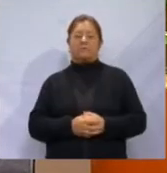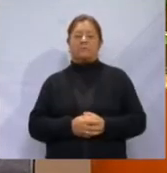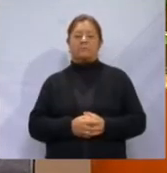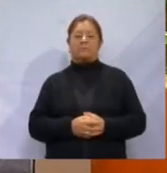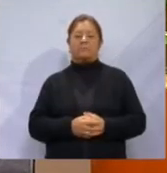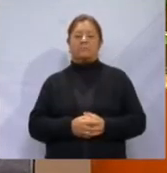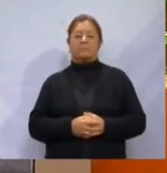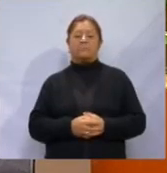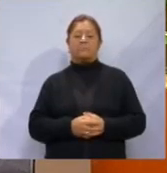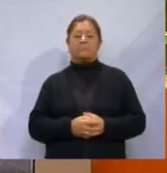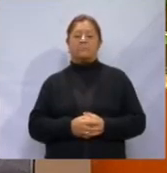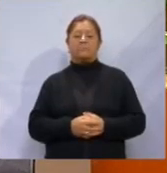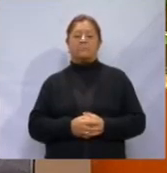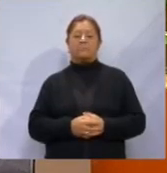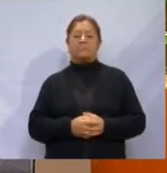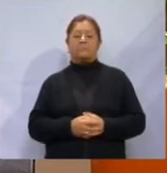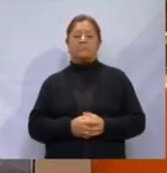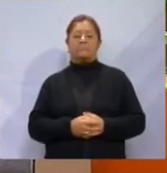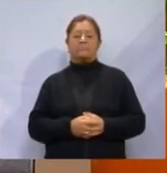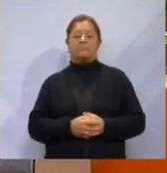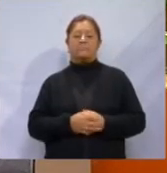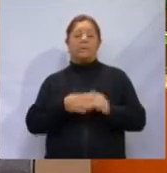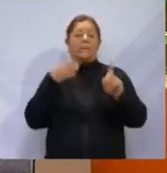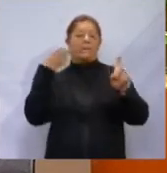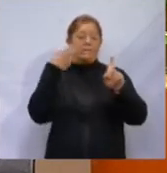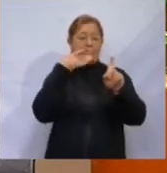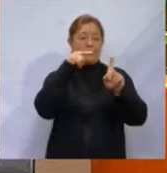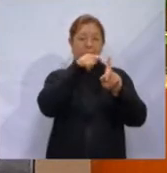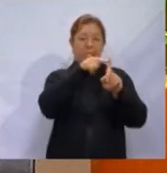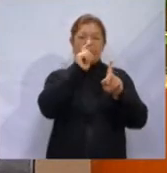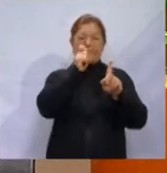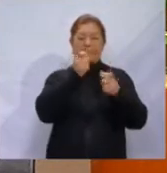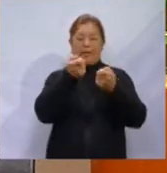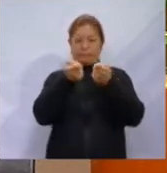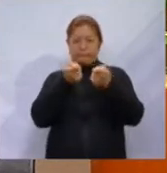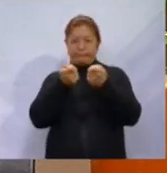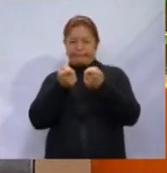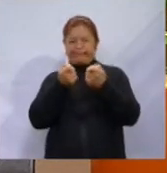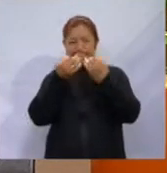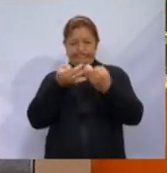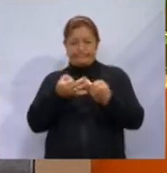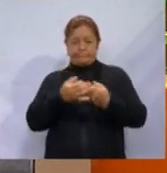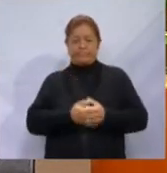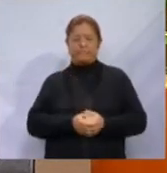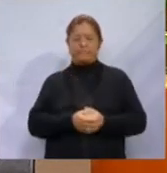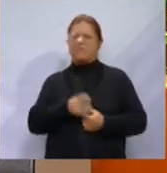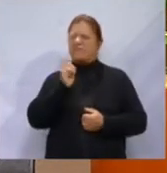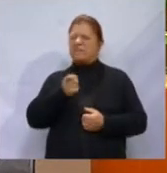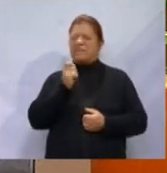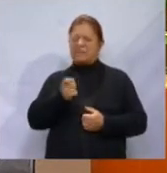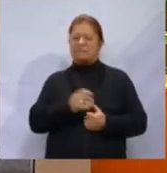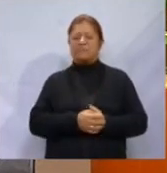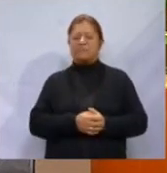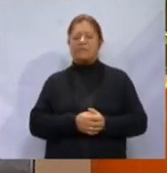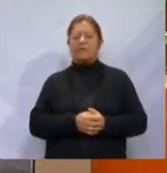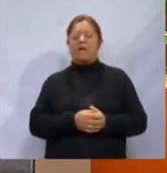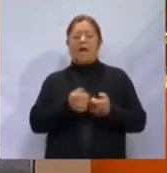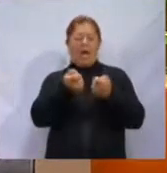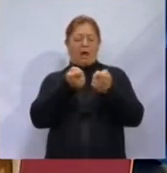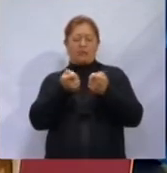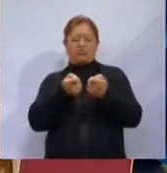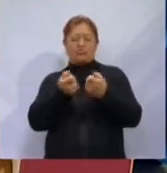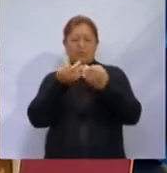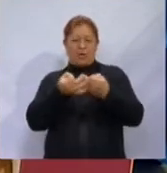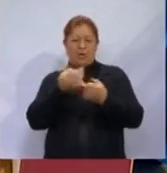van hacia la realización de ajustes razonables. Katy, ¿puedes comentarnos a qué se refiere con ajustes